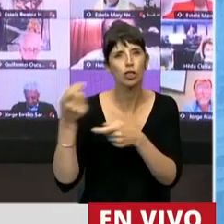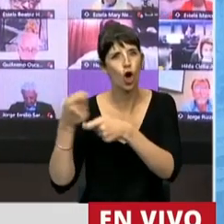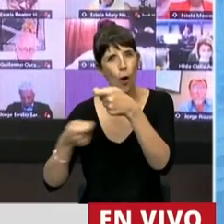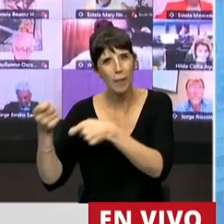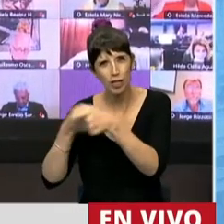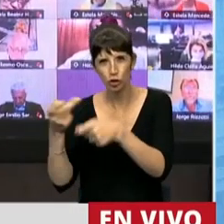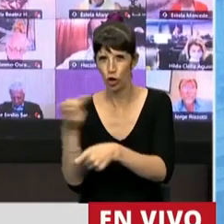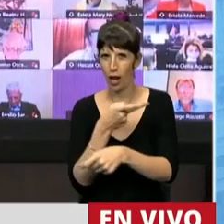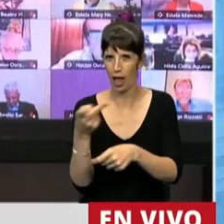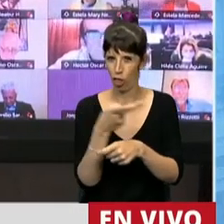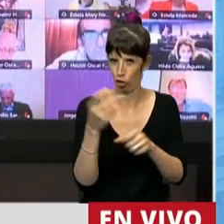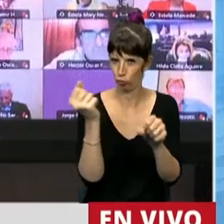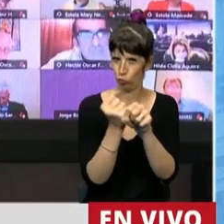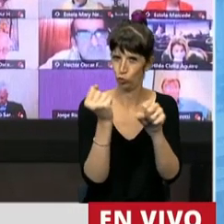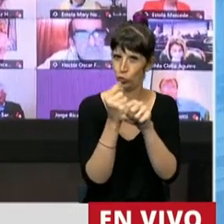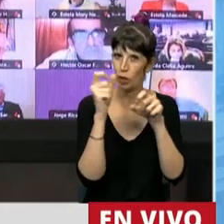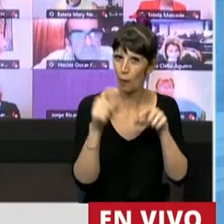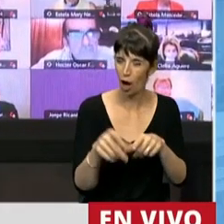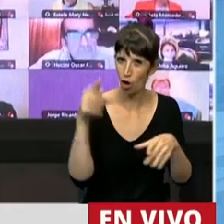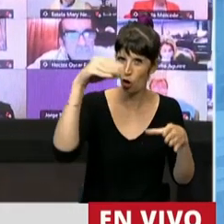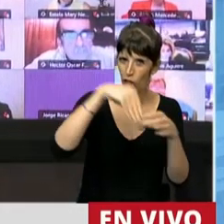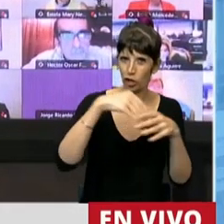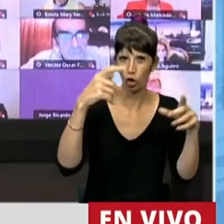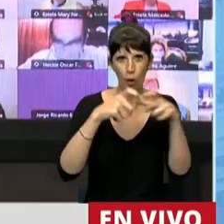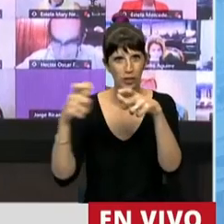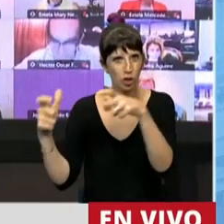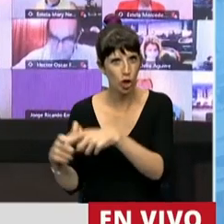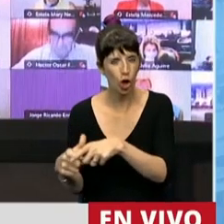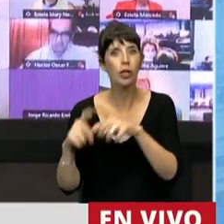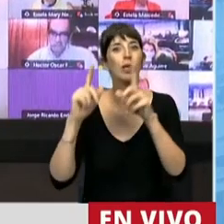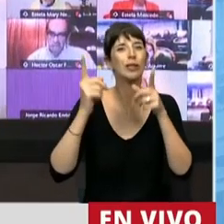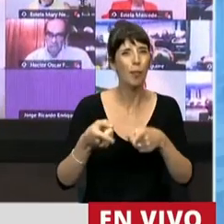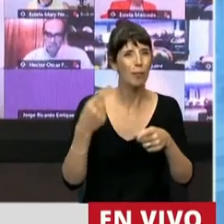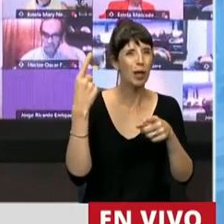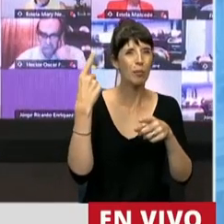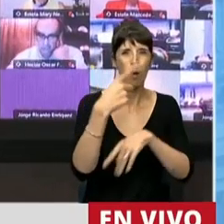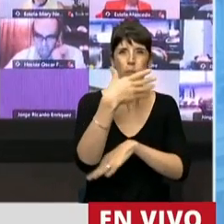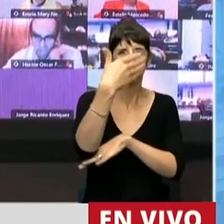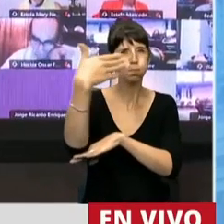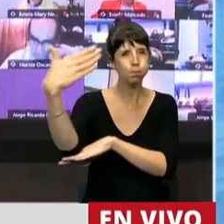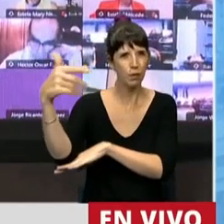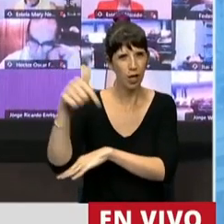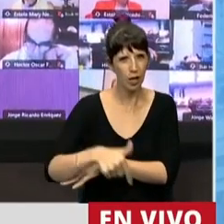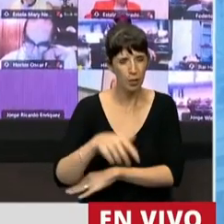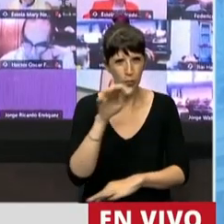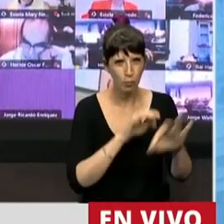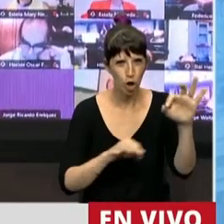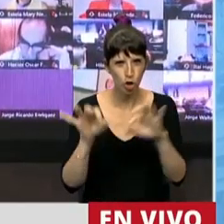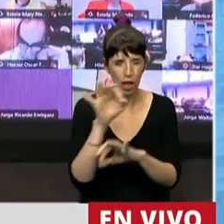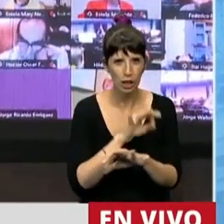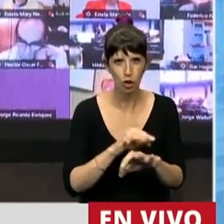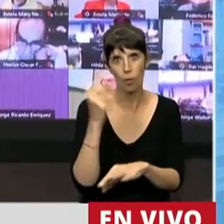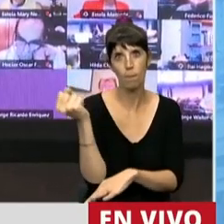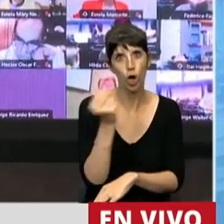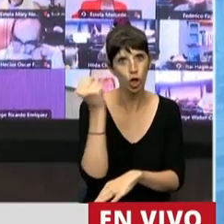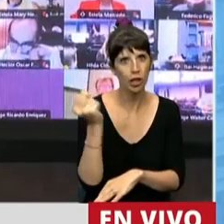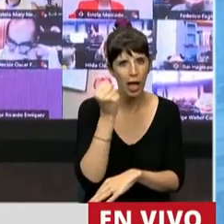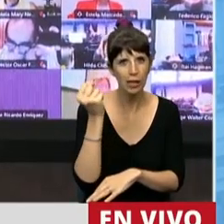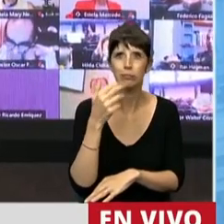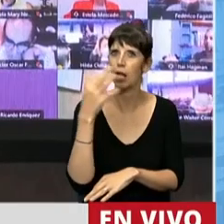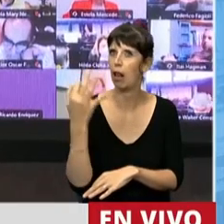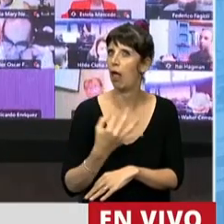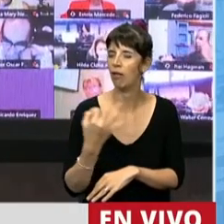trabajo, tanto en la comisión y como también su exposición en este proyecto tan importante, que la verdad